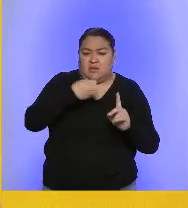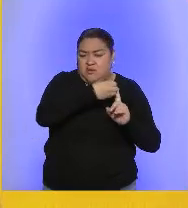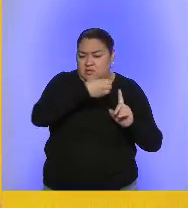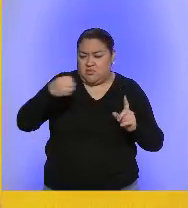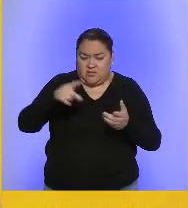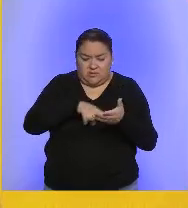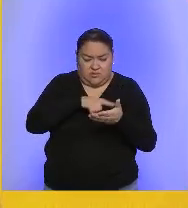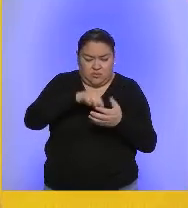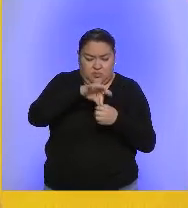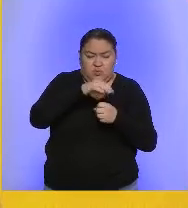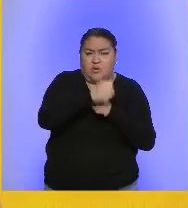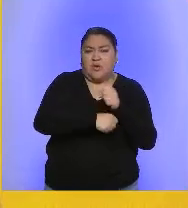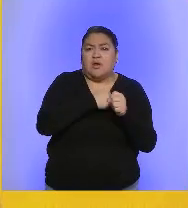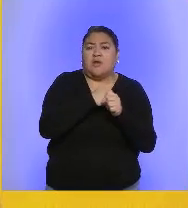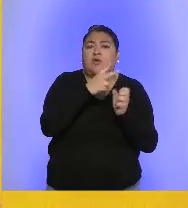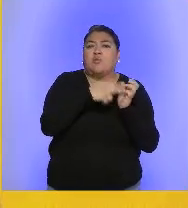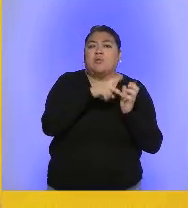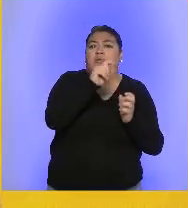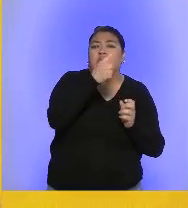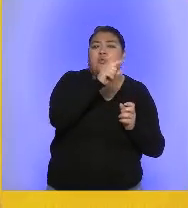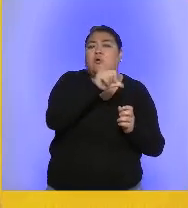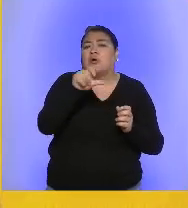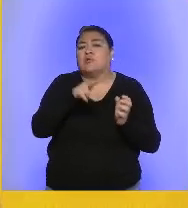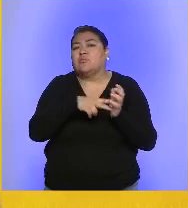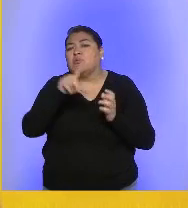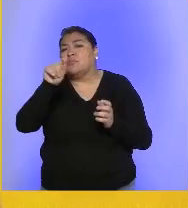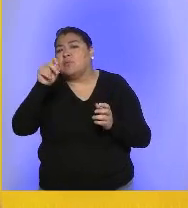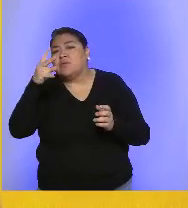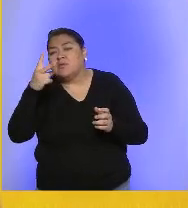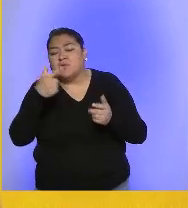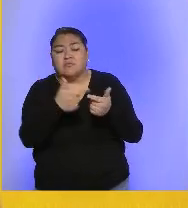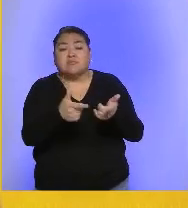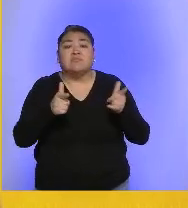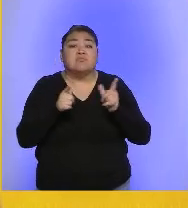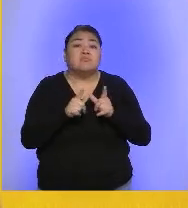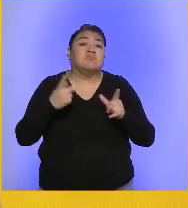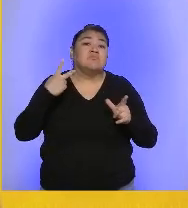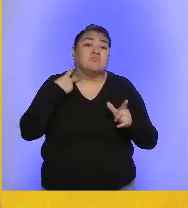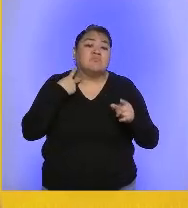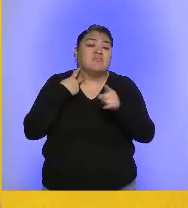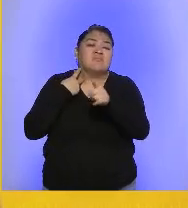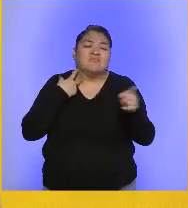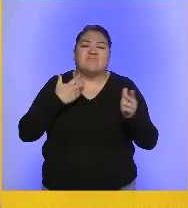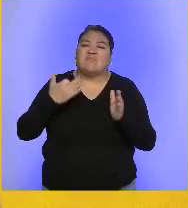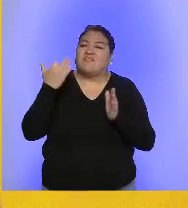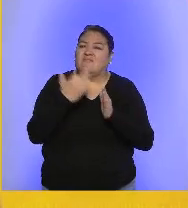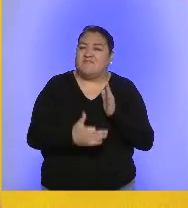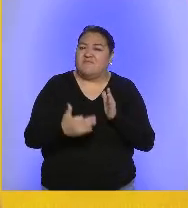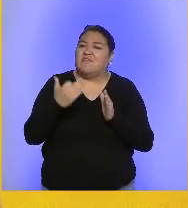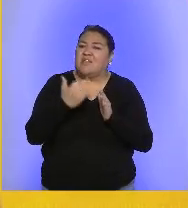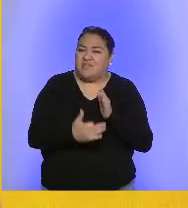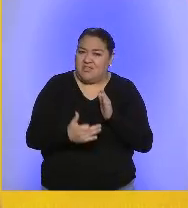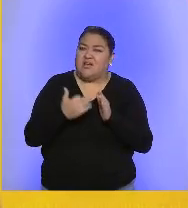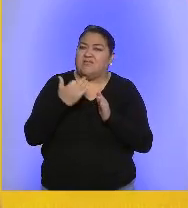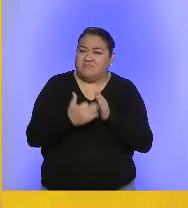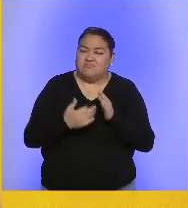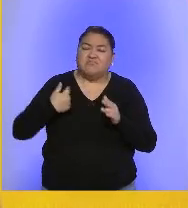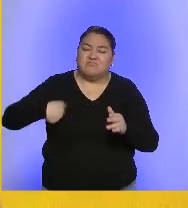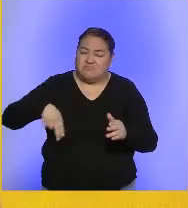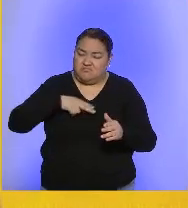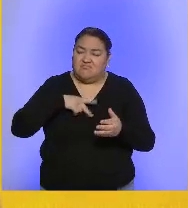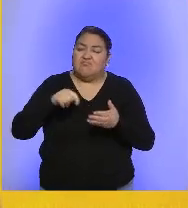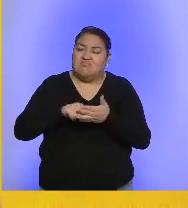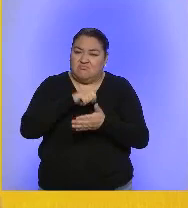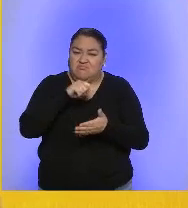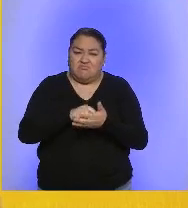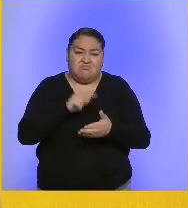2021-2022 los partidos políticos nos quedaron a deber un poco a la ciudadanía tamaulipeca, ya que no se postuló ninguna mujer para este